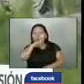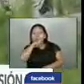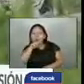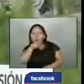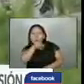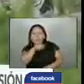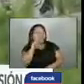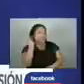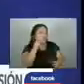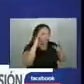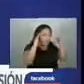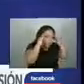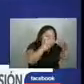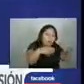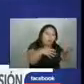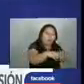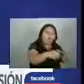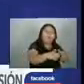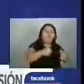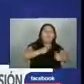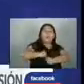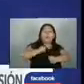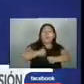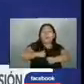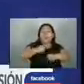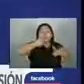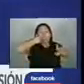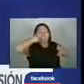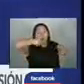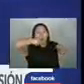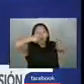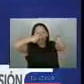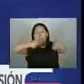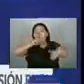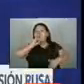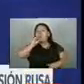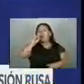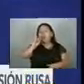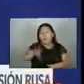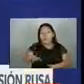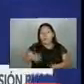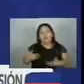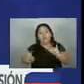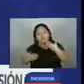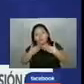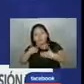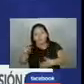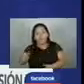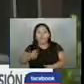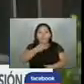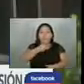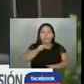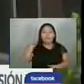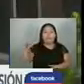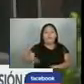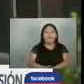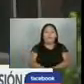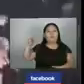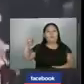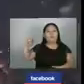de reserva del ejército ugraniano utilizando armas de alta precisión, según un informe de la Agencia de Noticias Estatal.